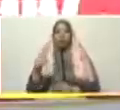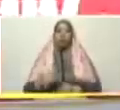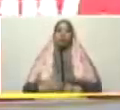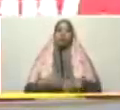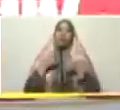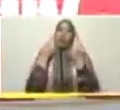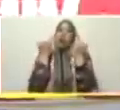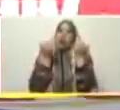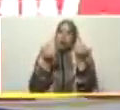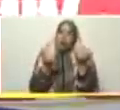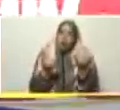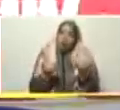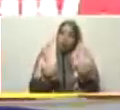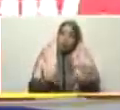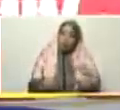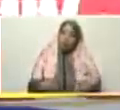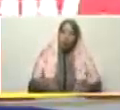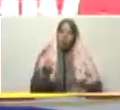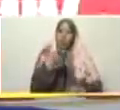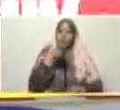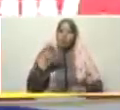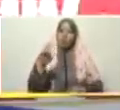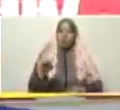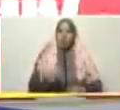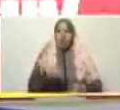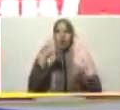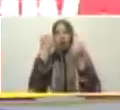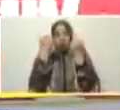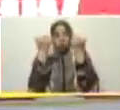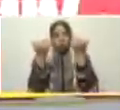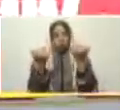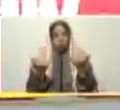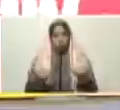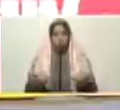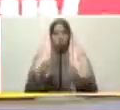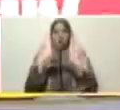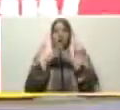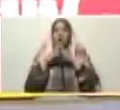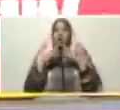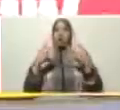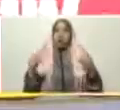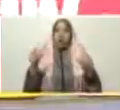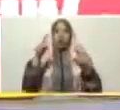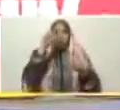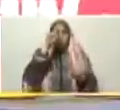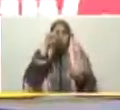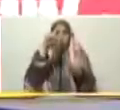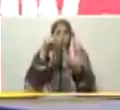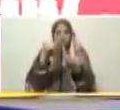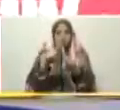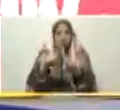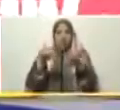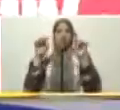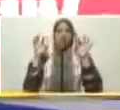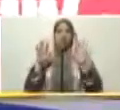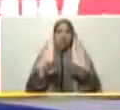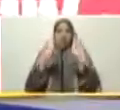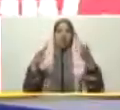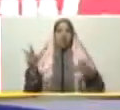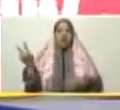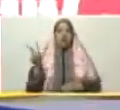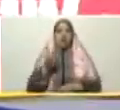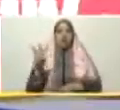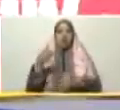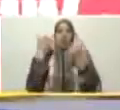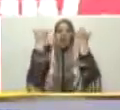ahora vamos todos ahora vamos todas a conquistar la grandeza de venezuela